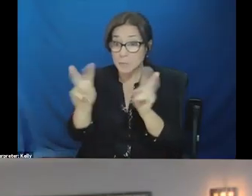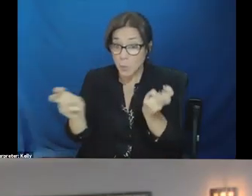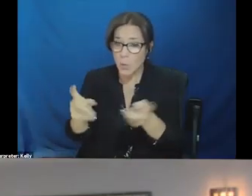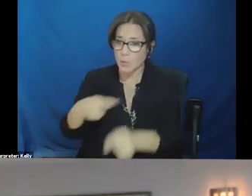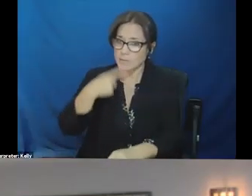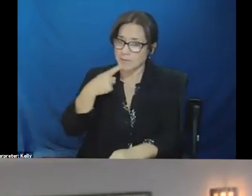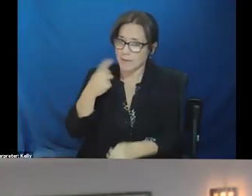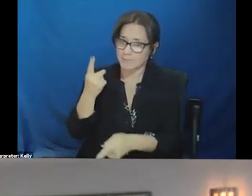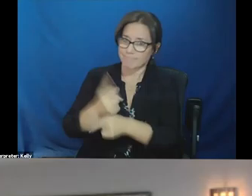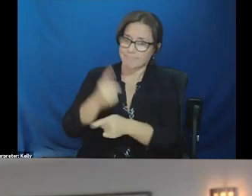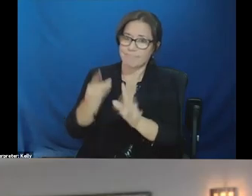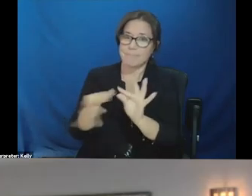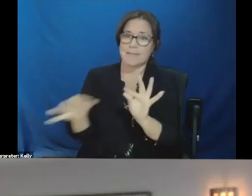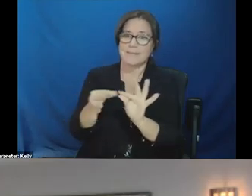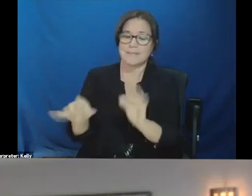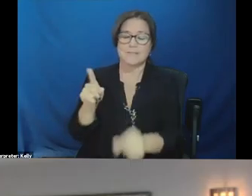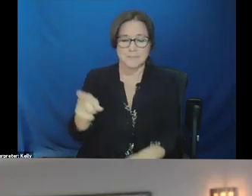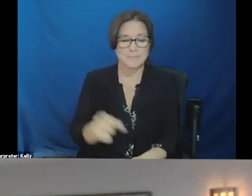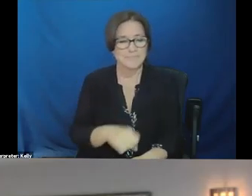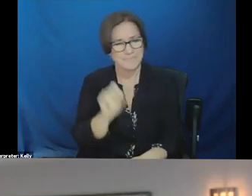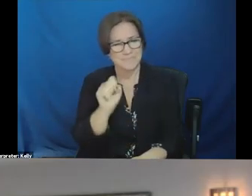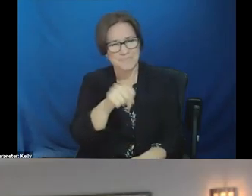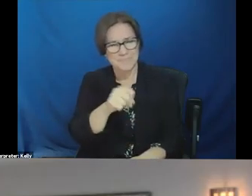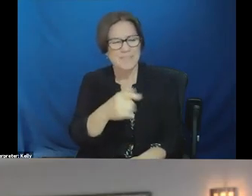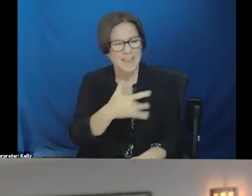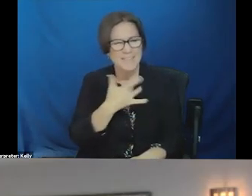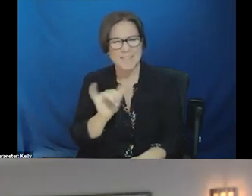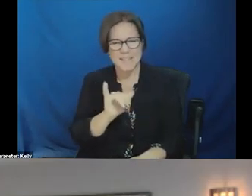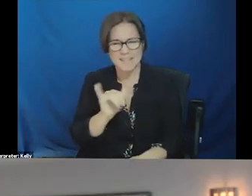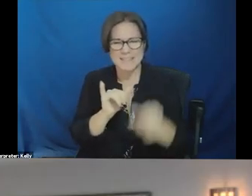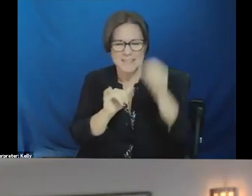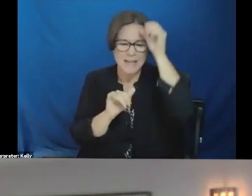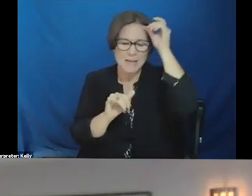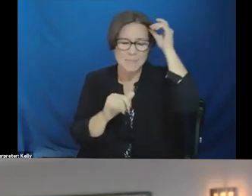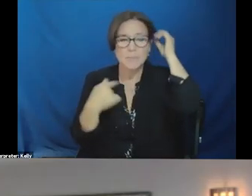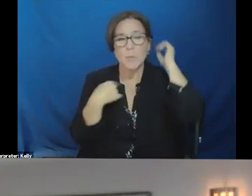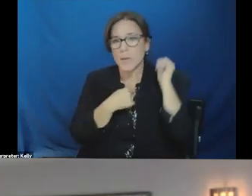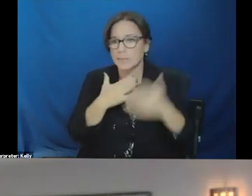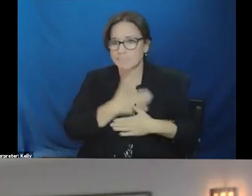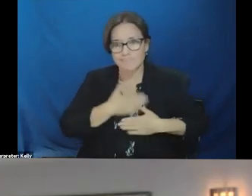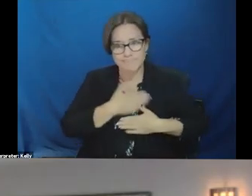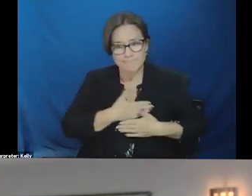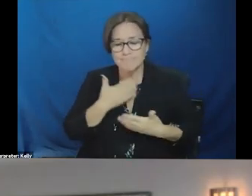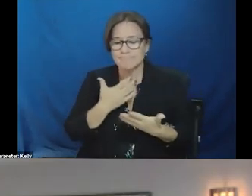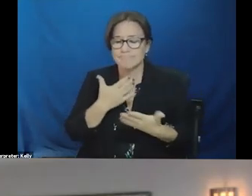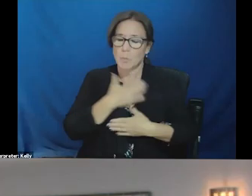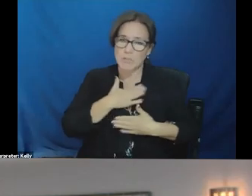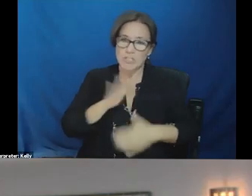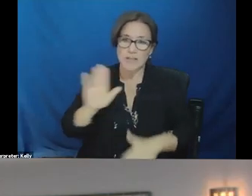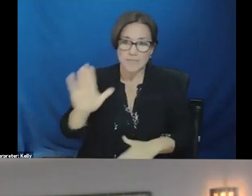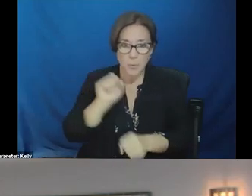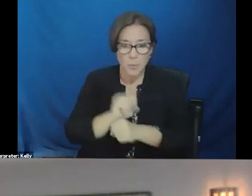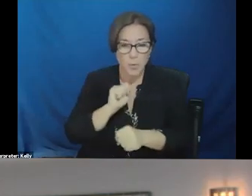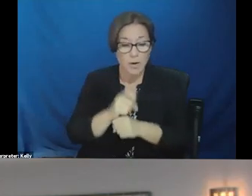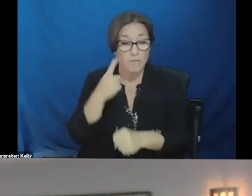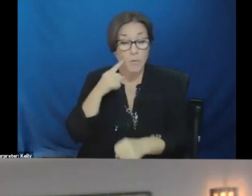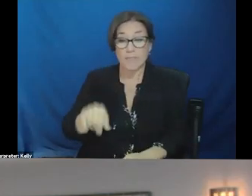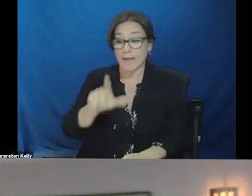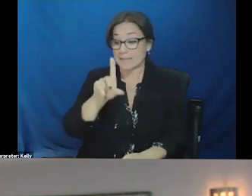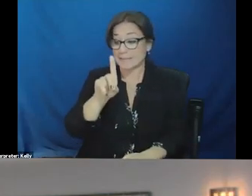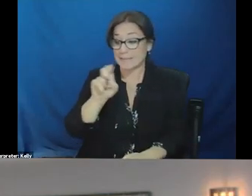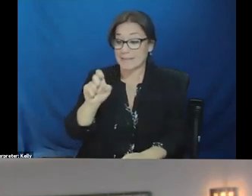lo dice todo si yo también quiero decir que estamos muy agradecidos por el trabajo del directo esta fue una presentación muy